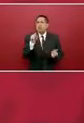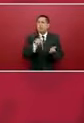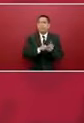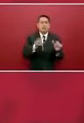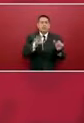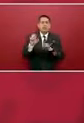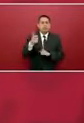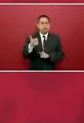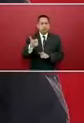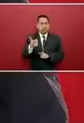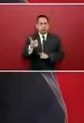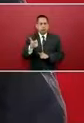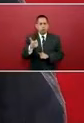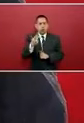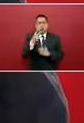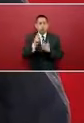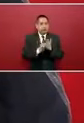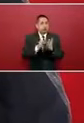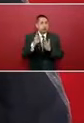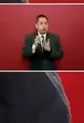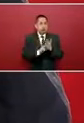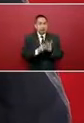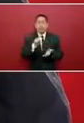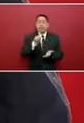1,600 pesos cada dos meses